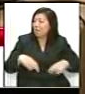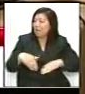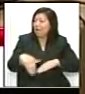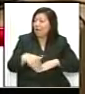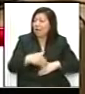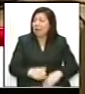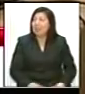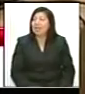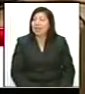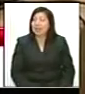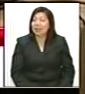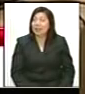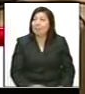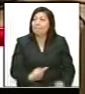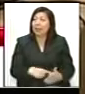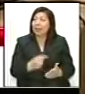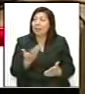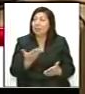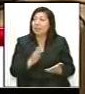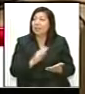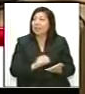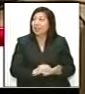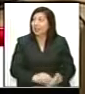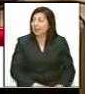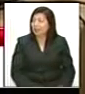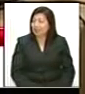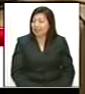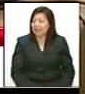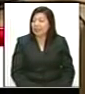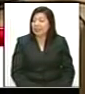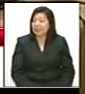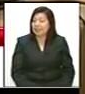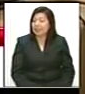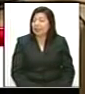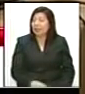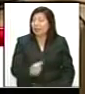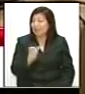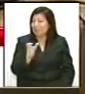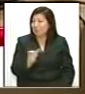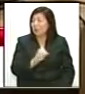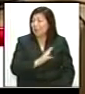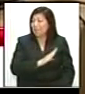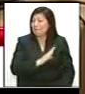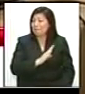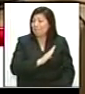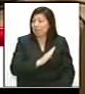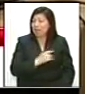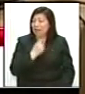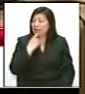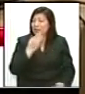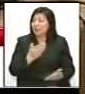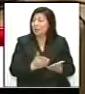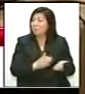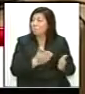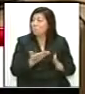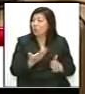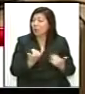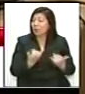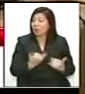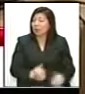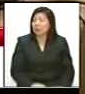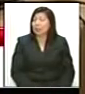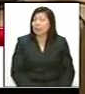calles, para pedirles ya ubiquen a ese sujeto que ha causado esta muerte, y hoy se agrava